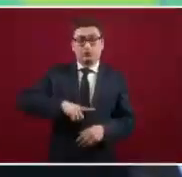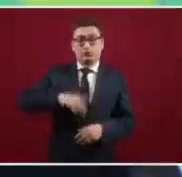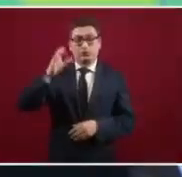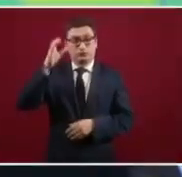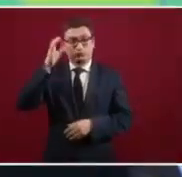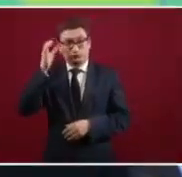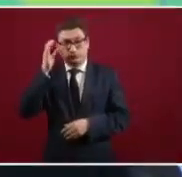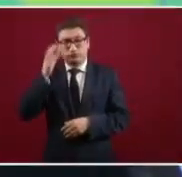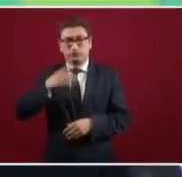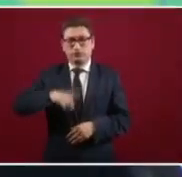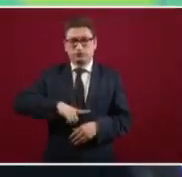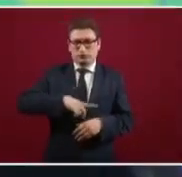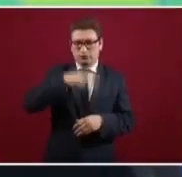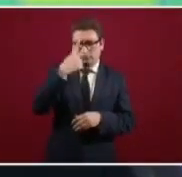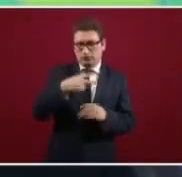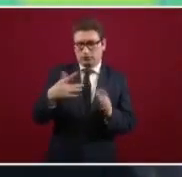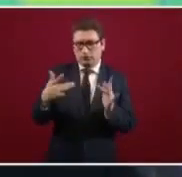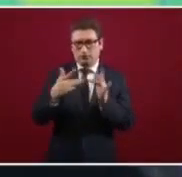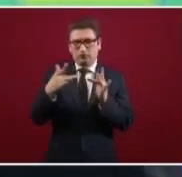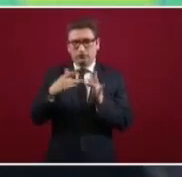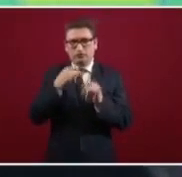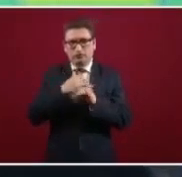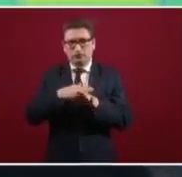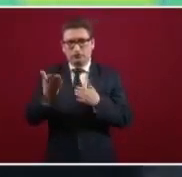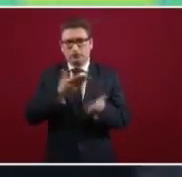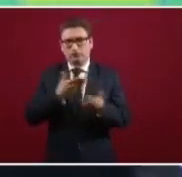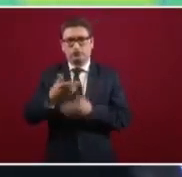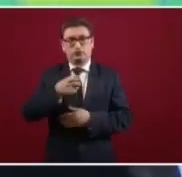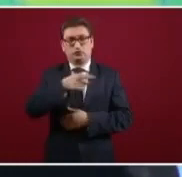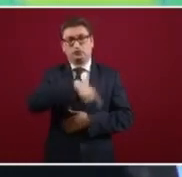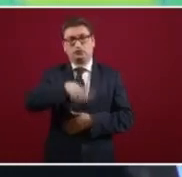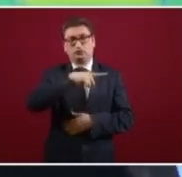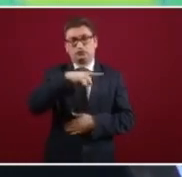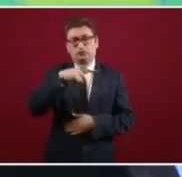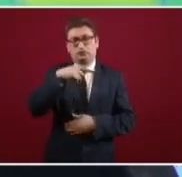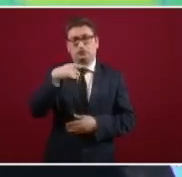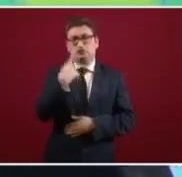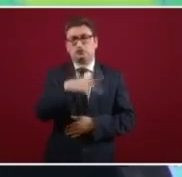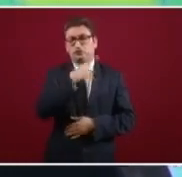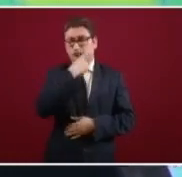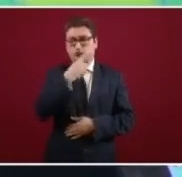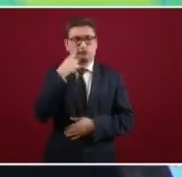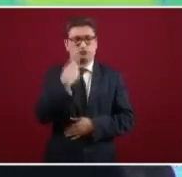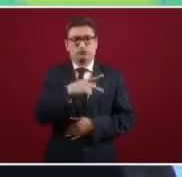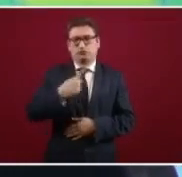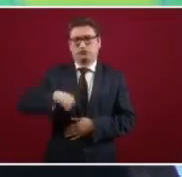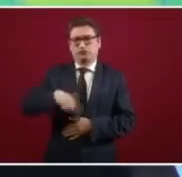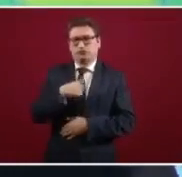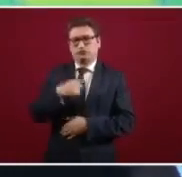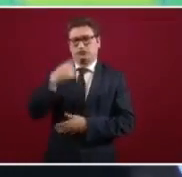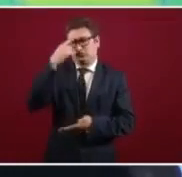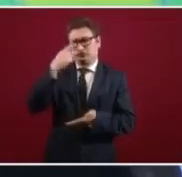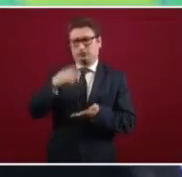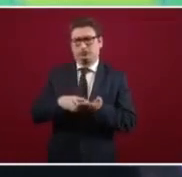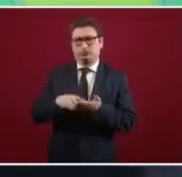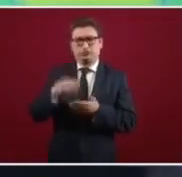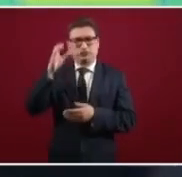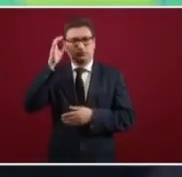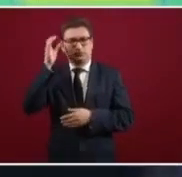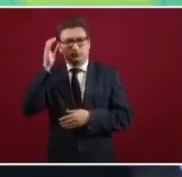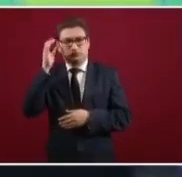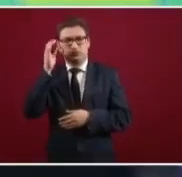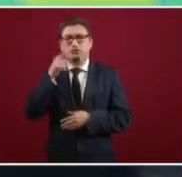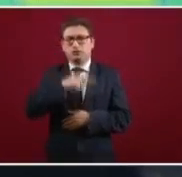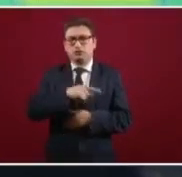y de mexico esta percepción no tiene usted nosotros no la tenemos nosotros no tenemos que hay un vínculo entre china y